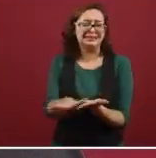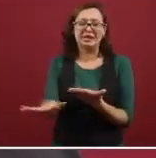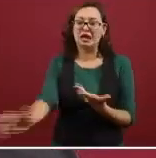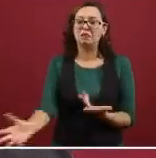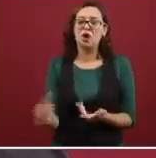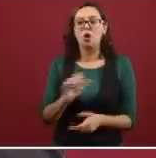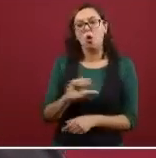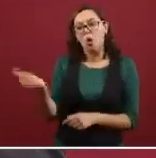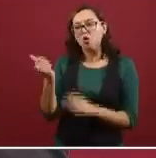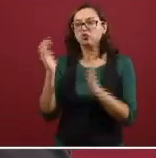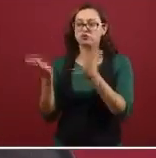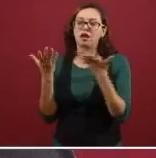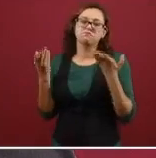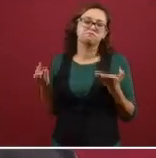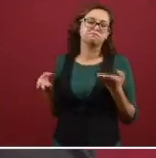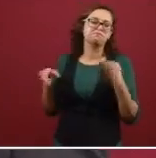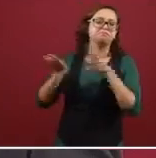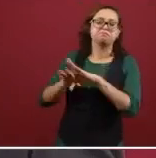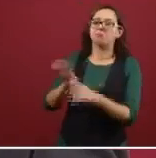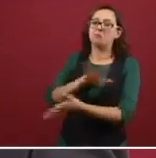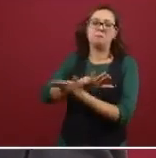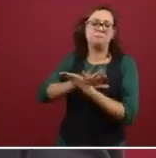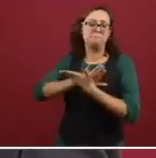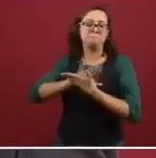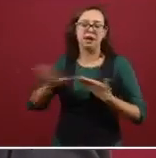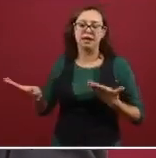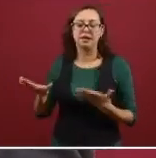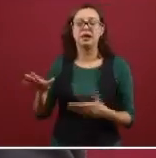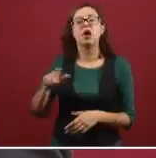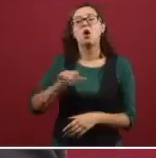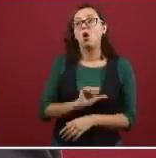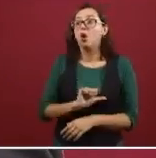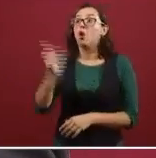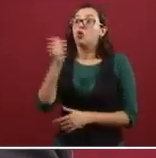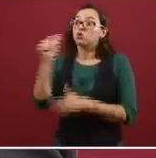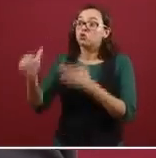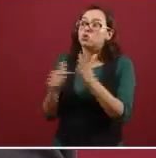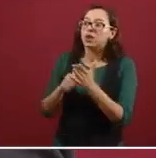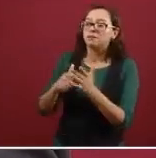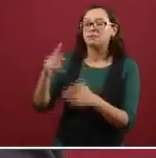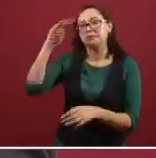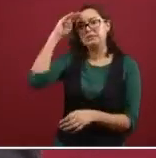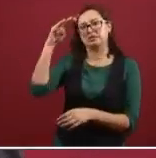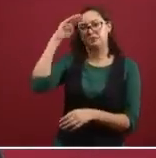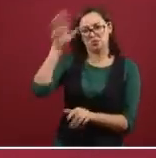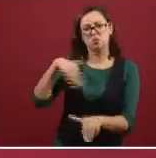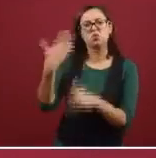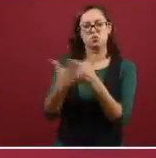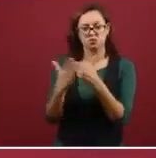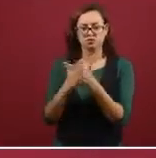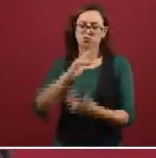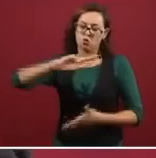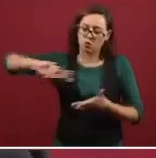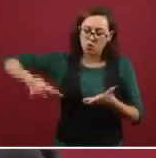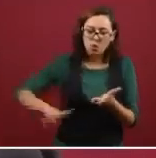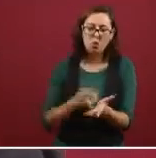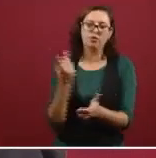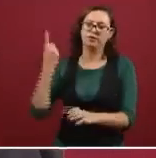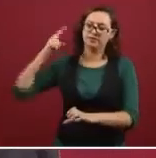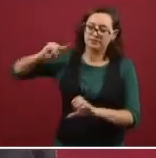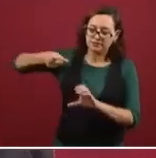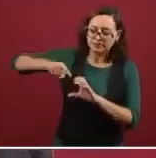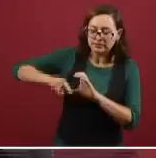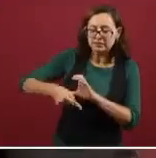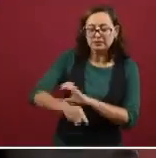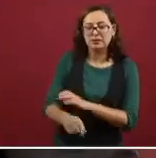Hay un programa donde estamos pensando reactivar muchos pozos a partir de recuperaciones